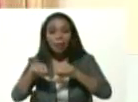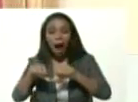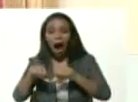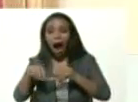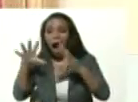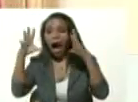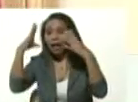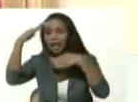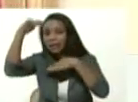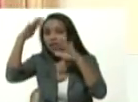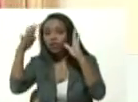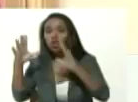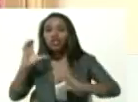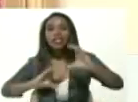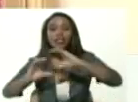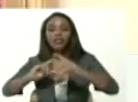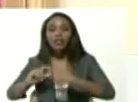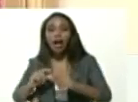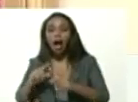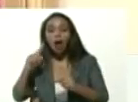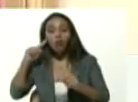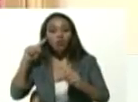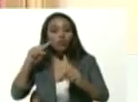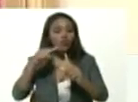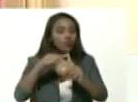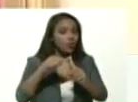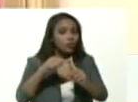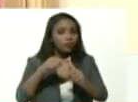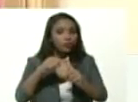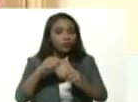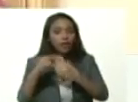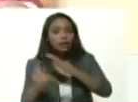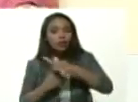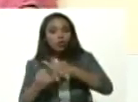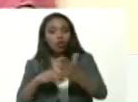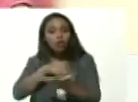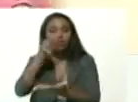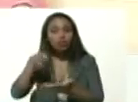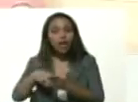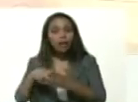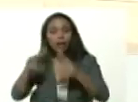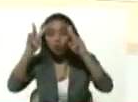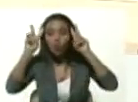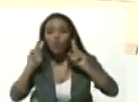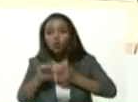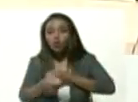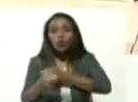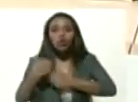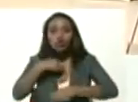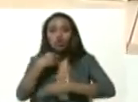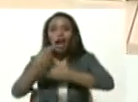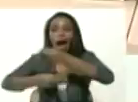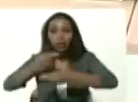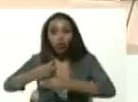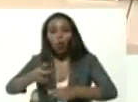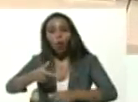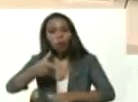científica, dirigido por el Instituto Nacional de Higiene y por todos nuestros científicos, hemos hecho seguimiento.